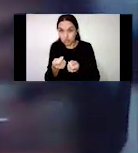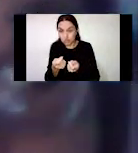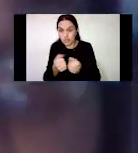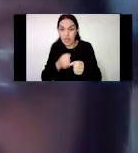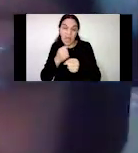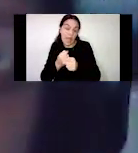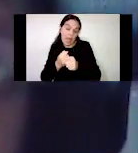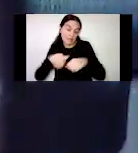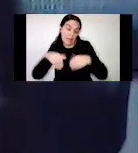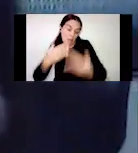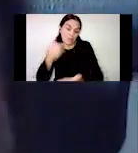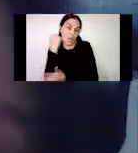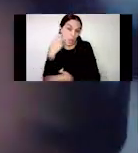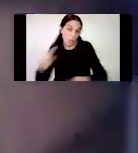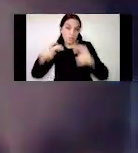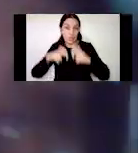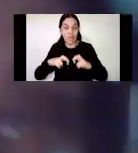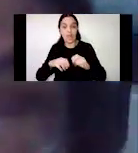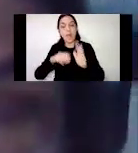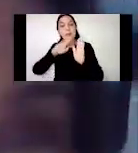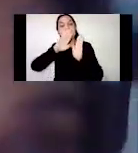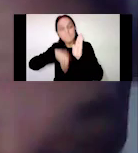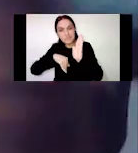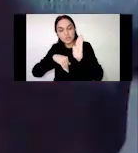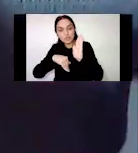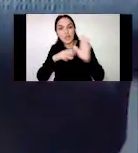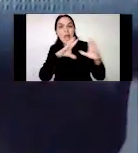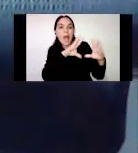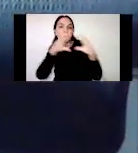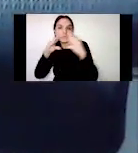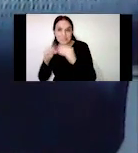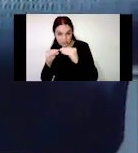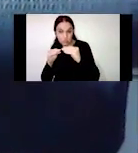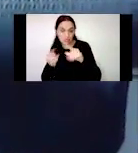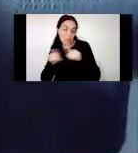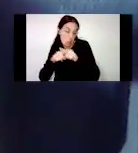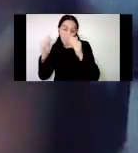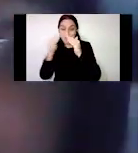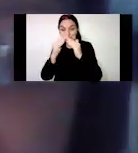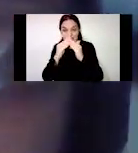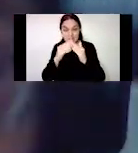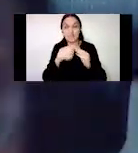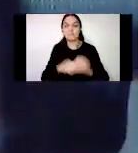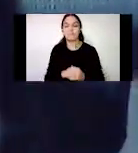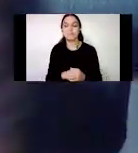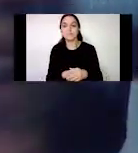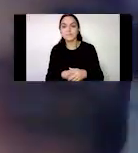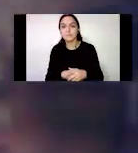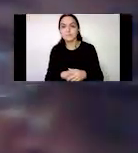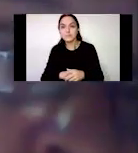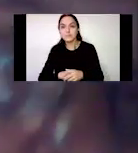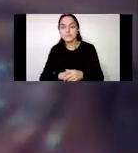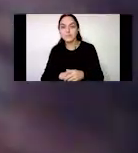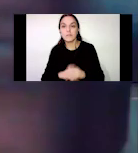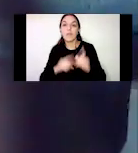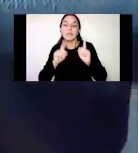económica, menos la amortización, porque también se amortiza con un inmueble, también 200 trimestres de vida útil, y tenés